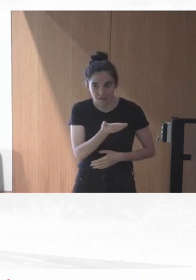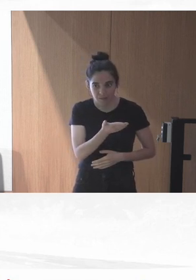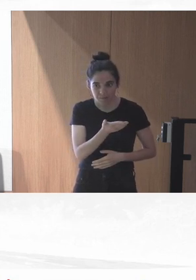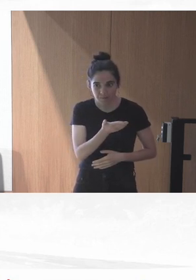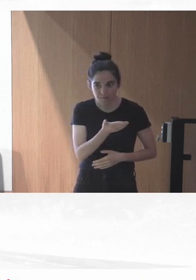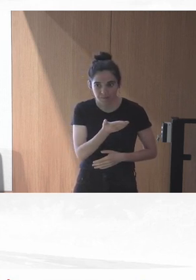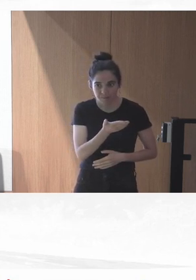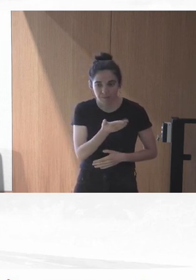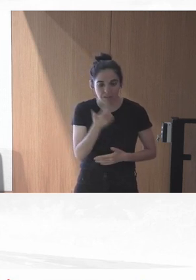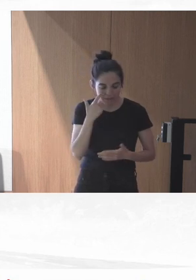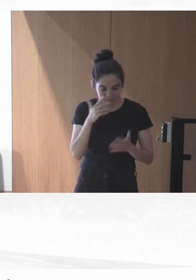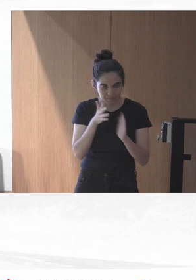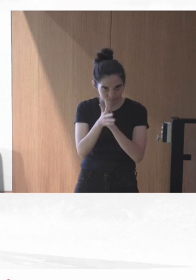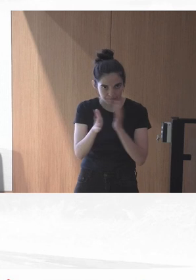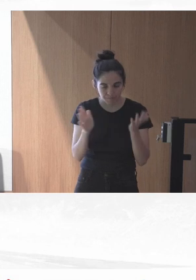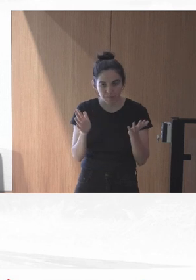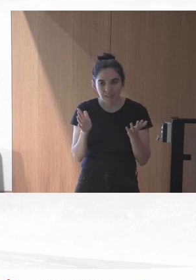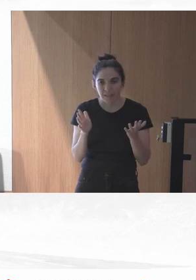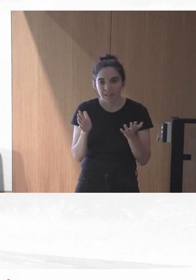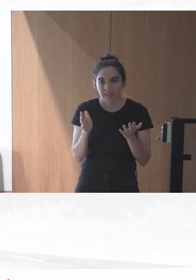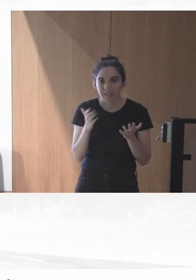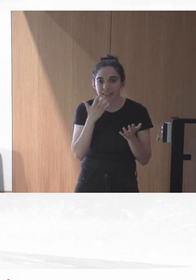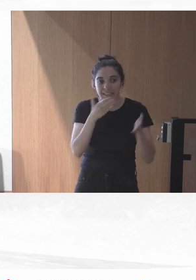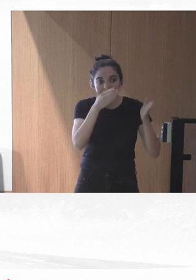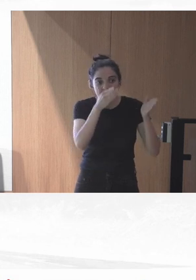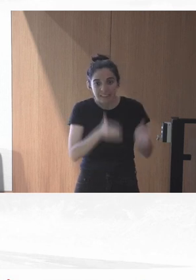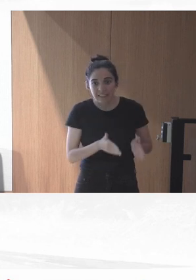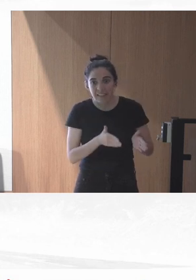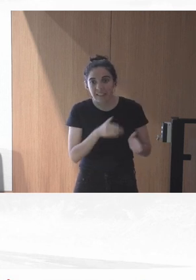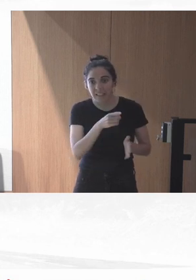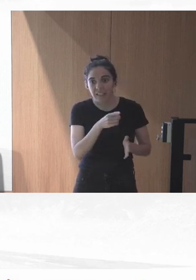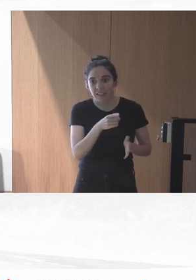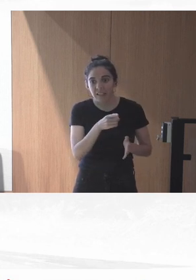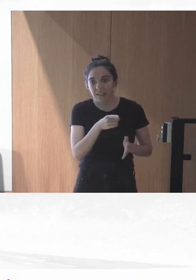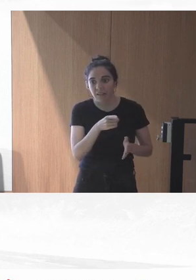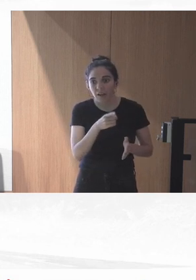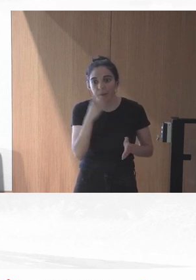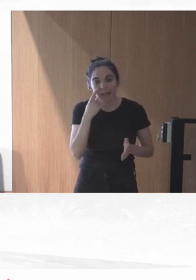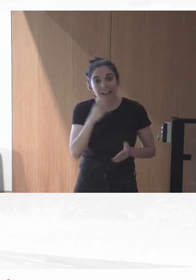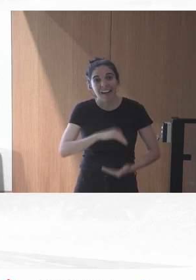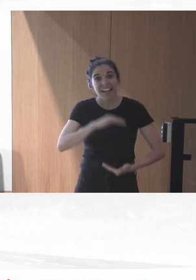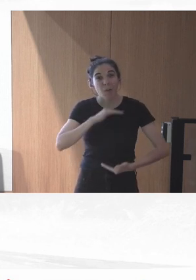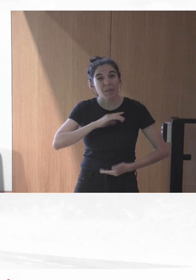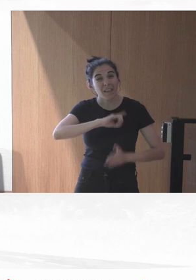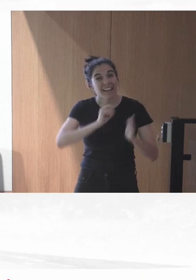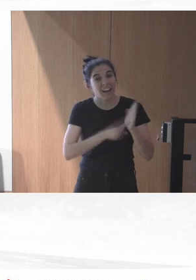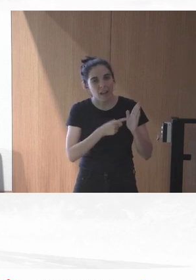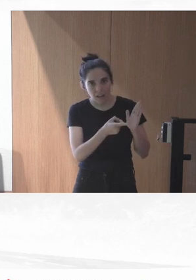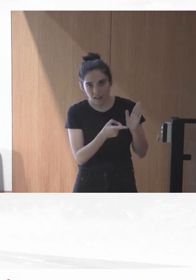lo que yo quería llegar es si esa persona tiene una capacidad legal que en algunos casos